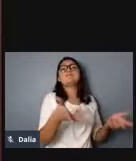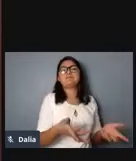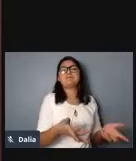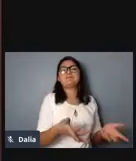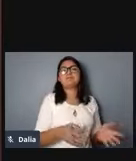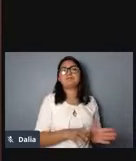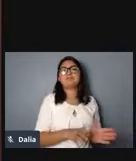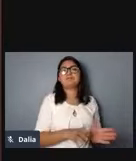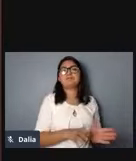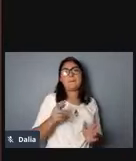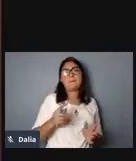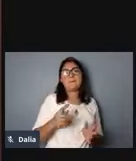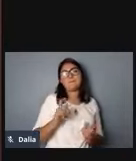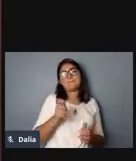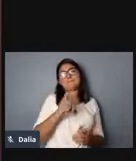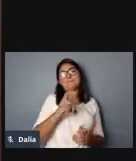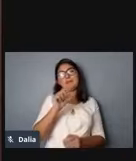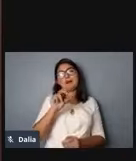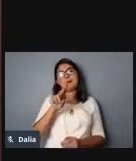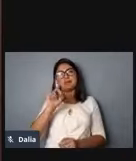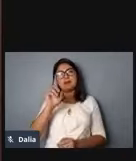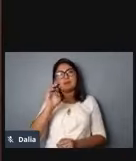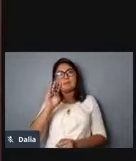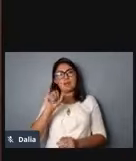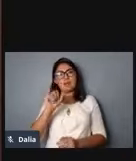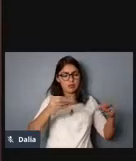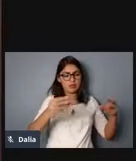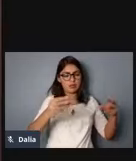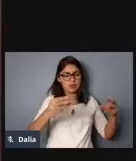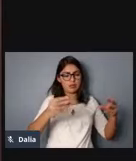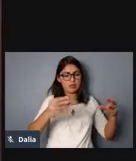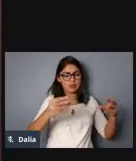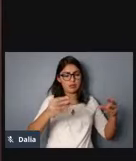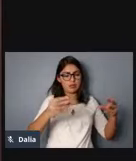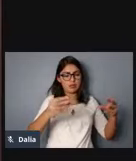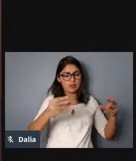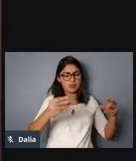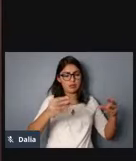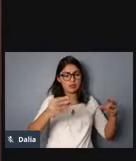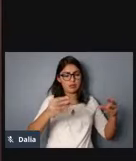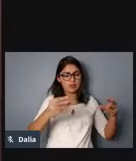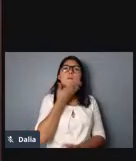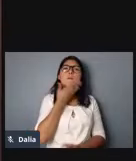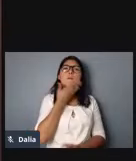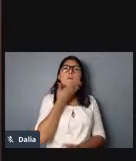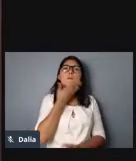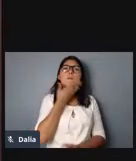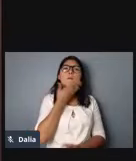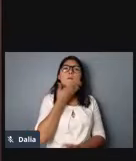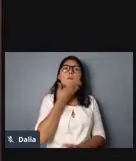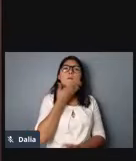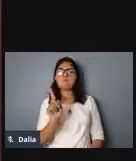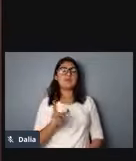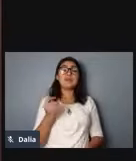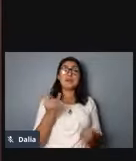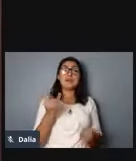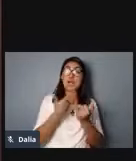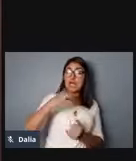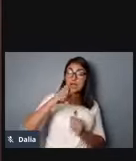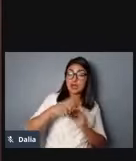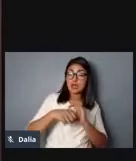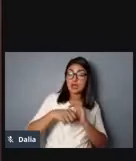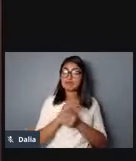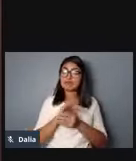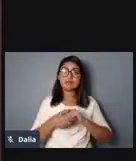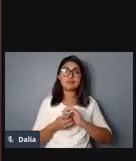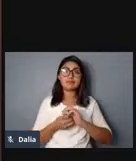lavarnos las manos tantas veces, ni de usar gel antibacterial, ni mucho menos cubrebocas. Entonces, así